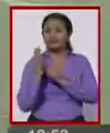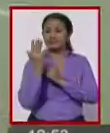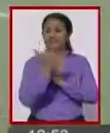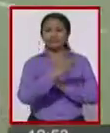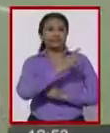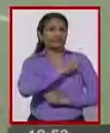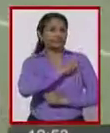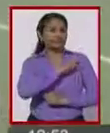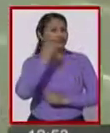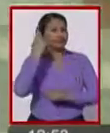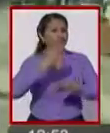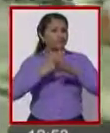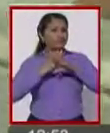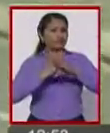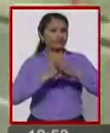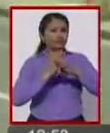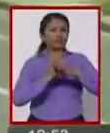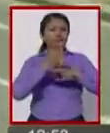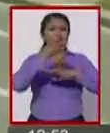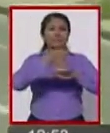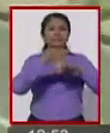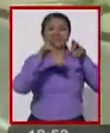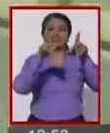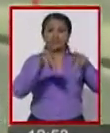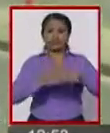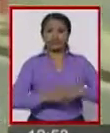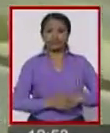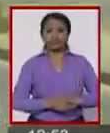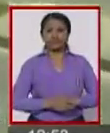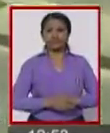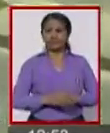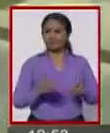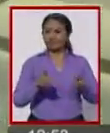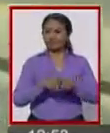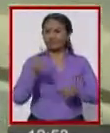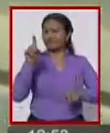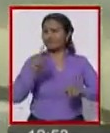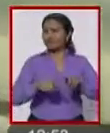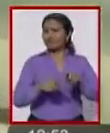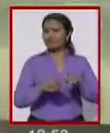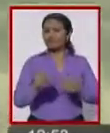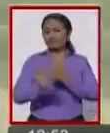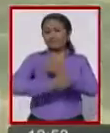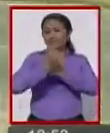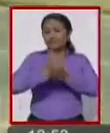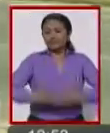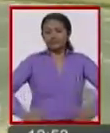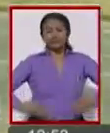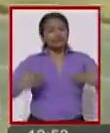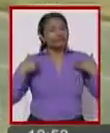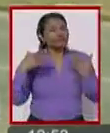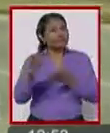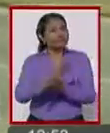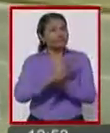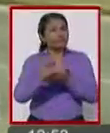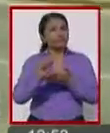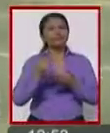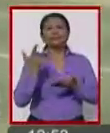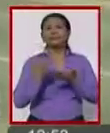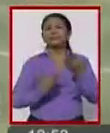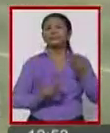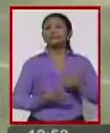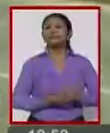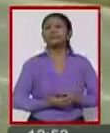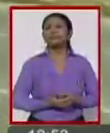por efectivos policiales para evitar el paso de personas y que no puedan exponer sus vidas ante esta tragedia, si se puede llamar